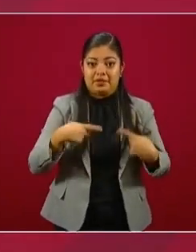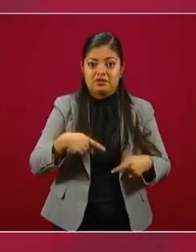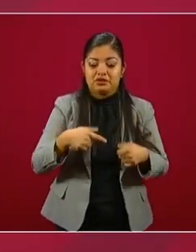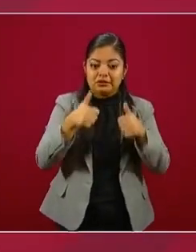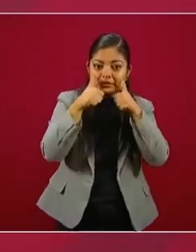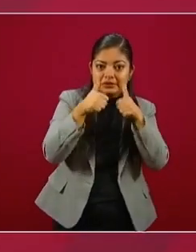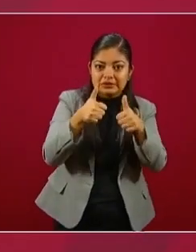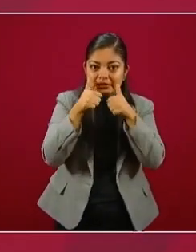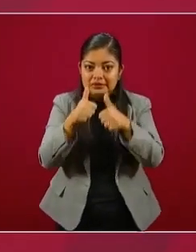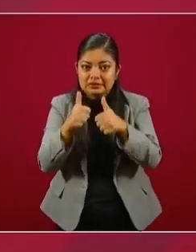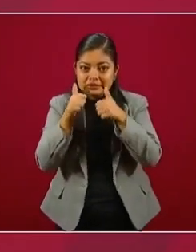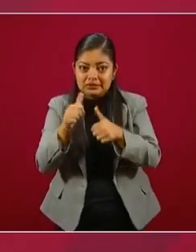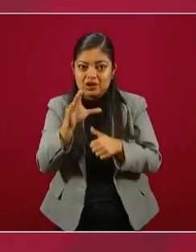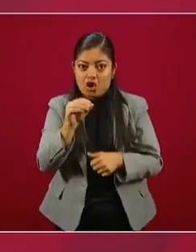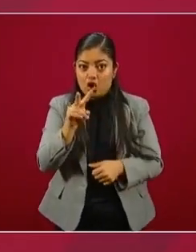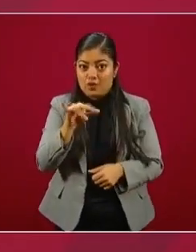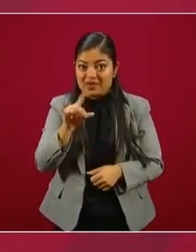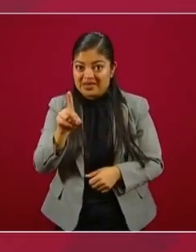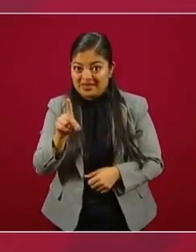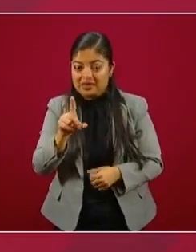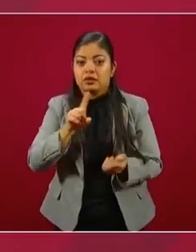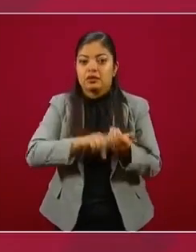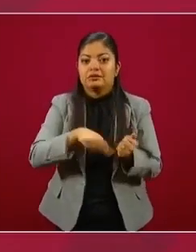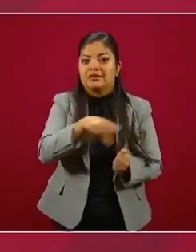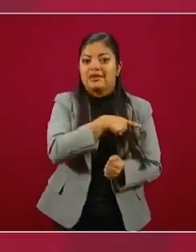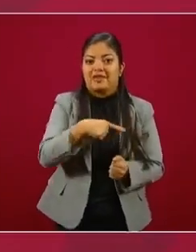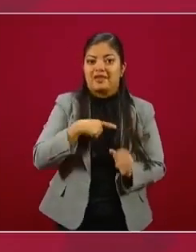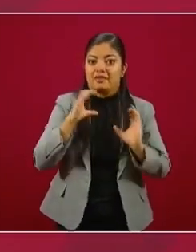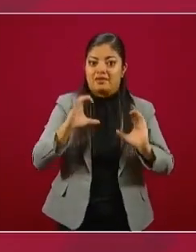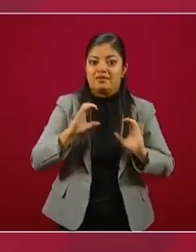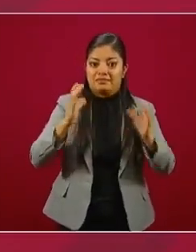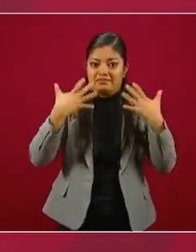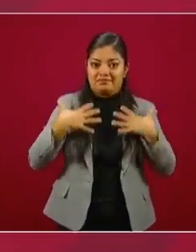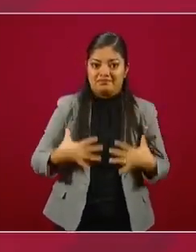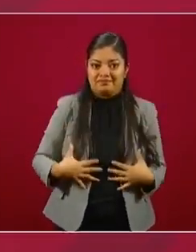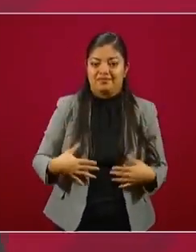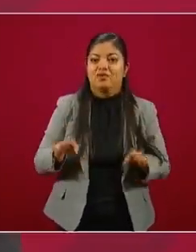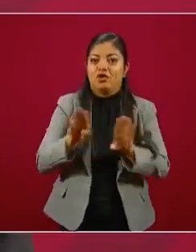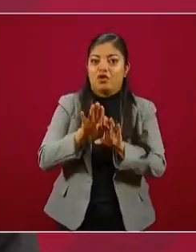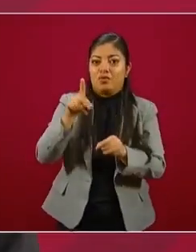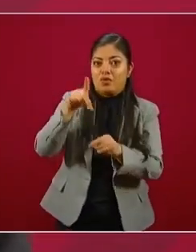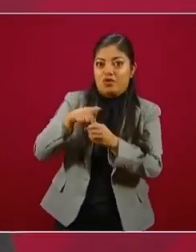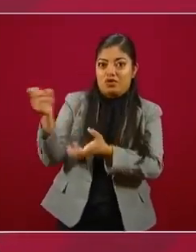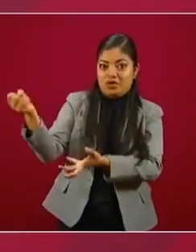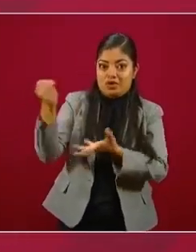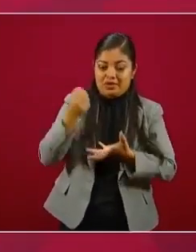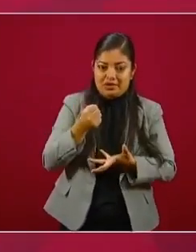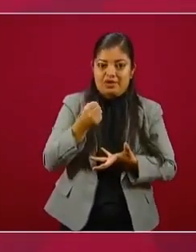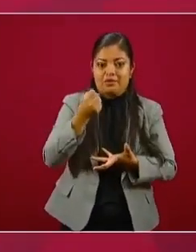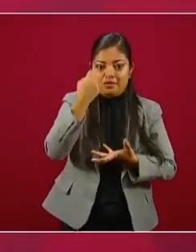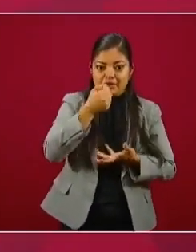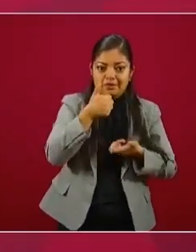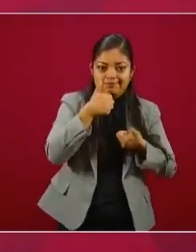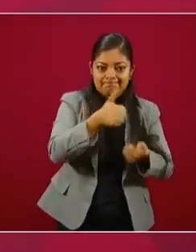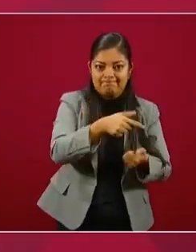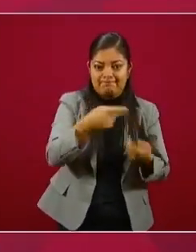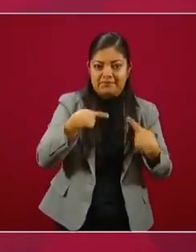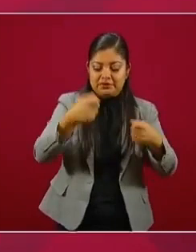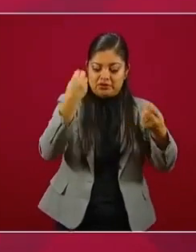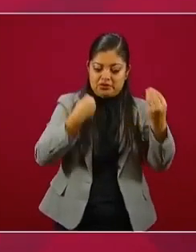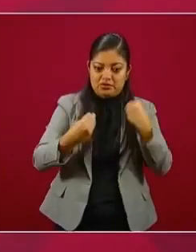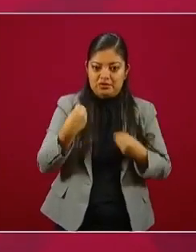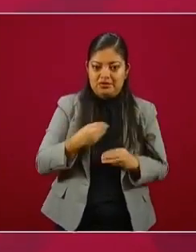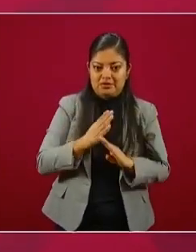sociedad traducida, expresada en donaciones y en equipo. Y el día de hoy damos otro paso muy